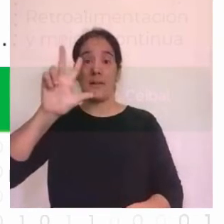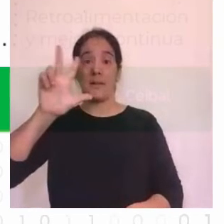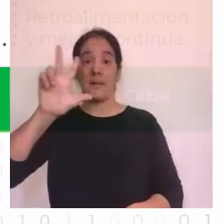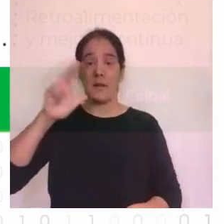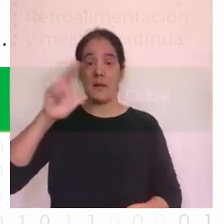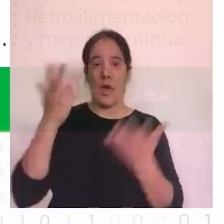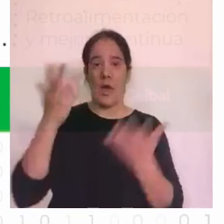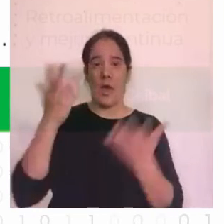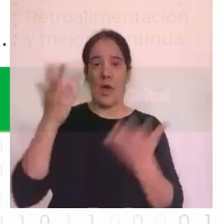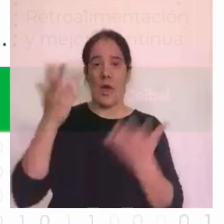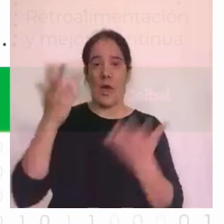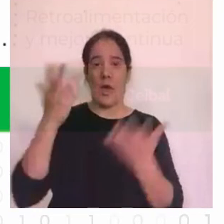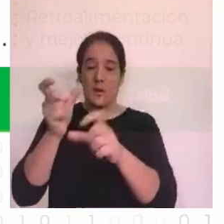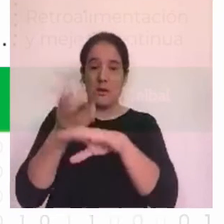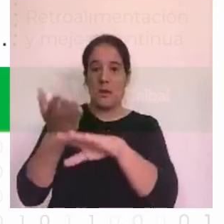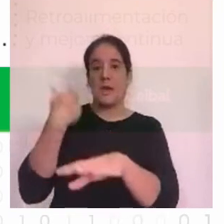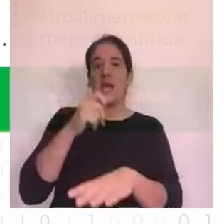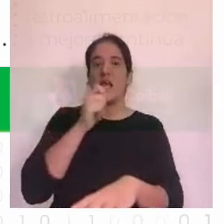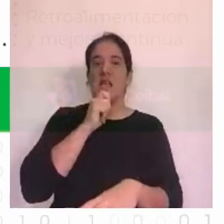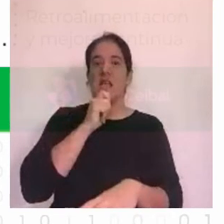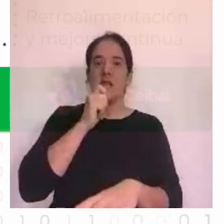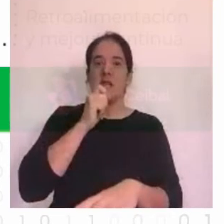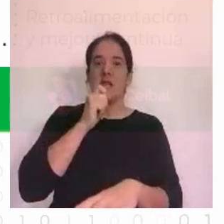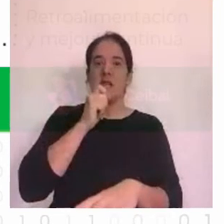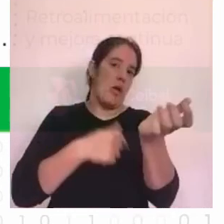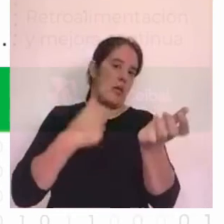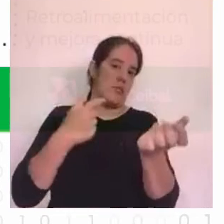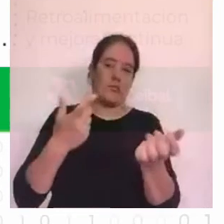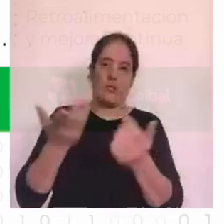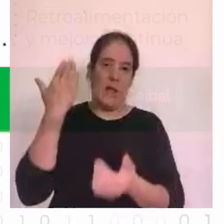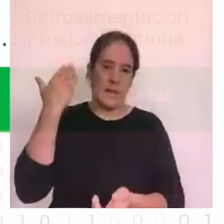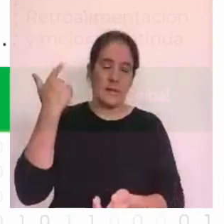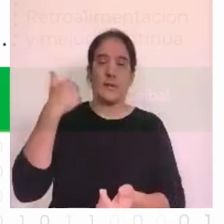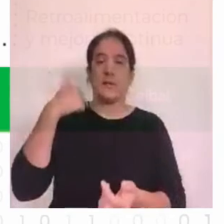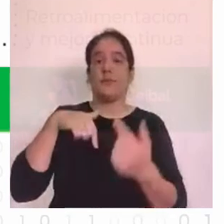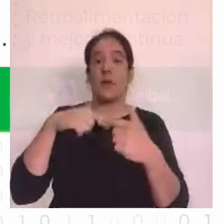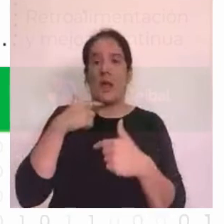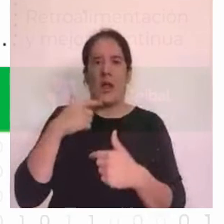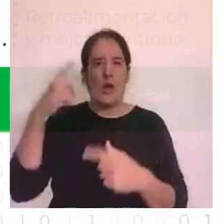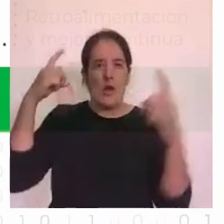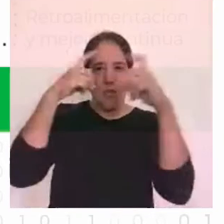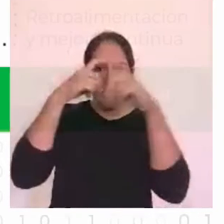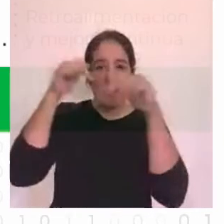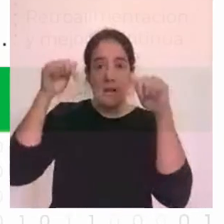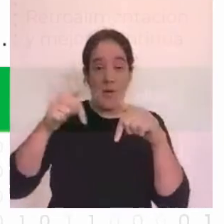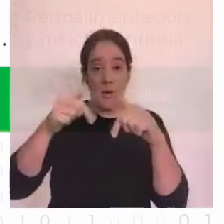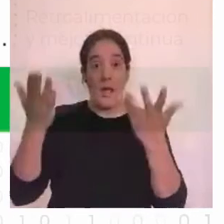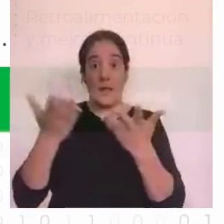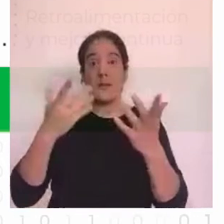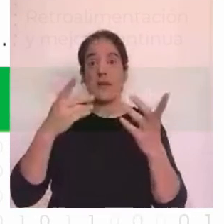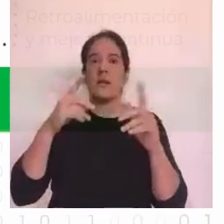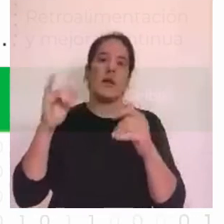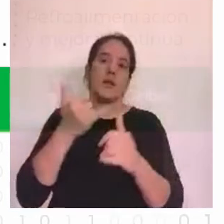con el censo tradicional. Los principales desafíos de todo esto es la automatización de procedimientos, como